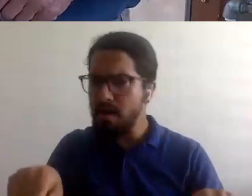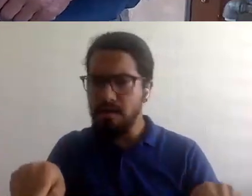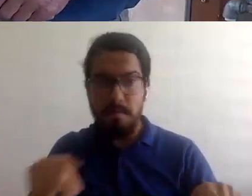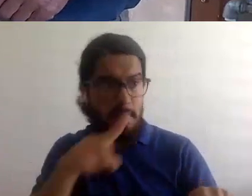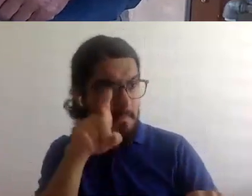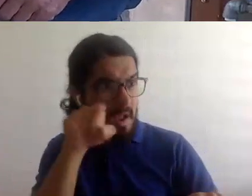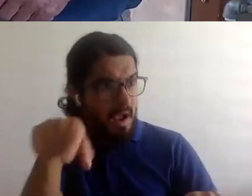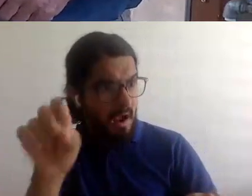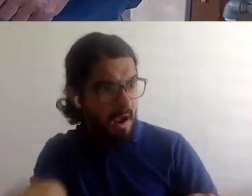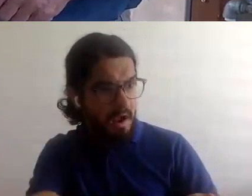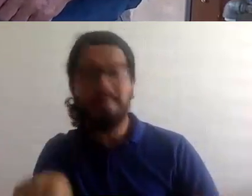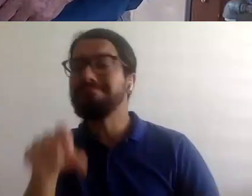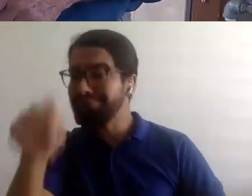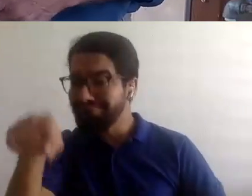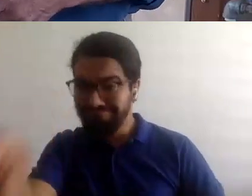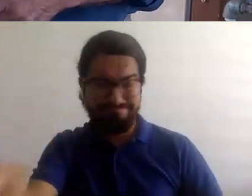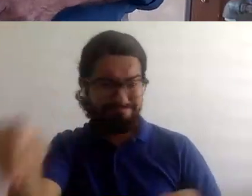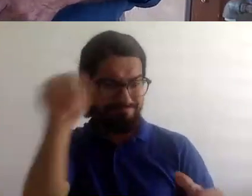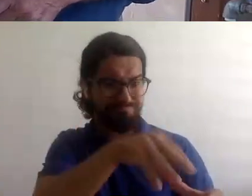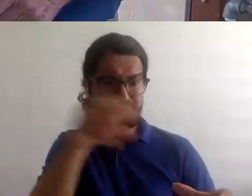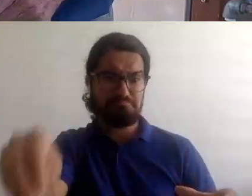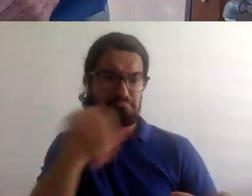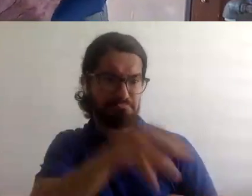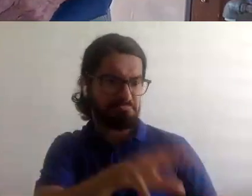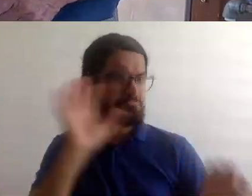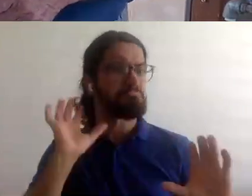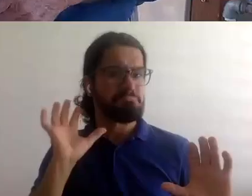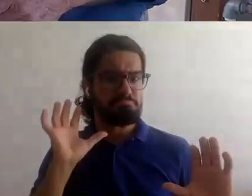No lo aborrotes la gallera.